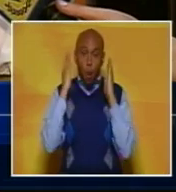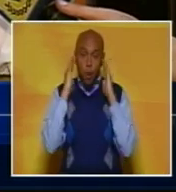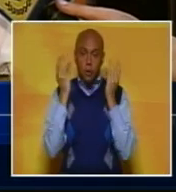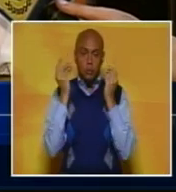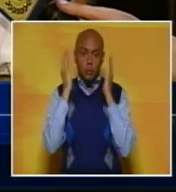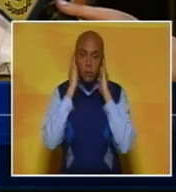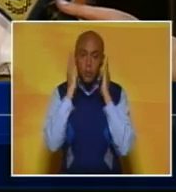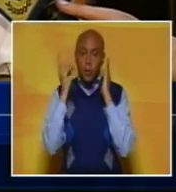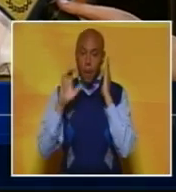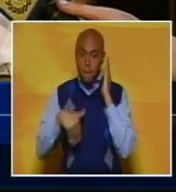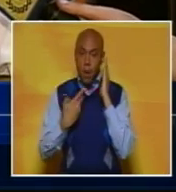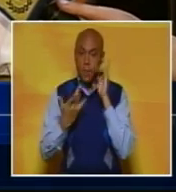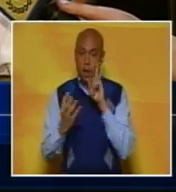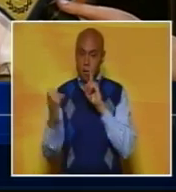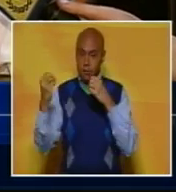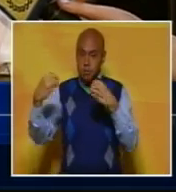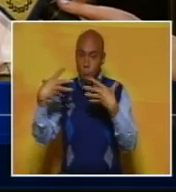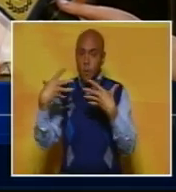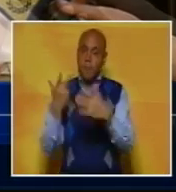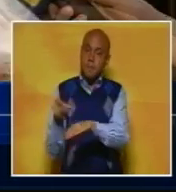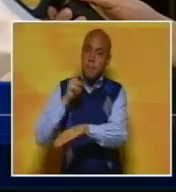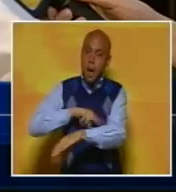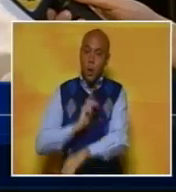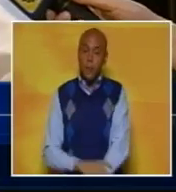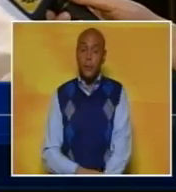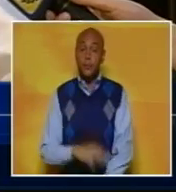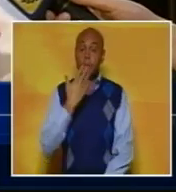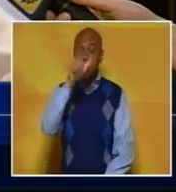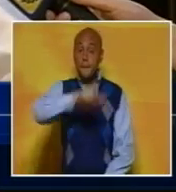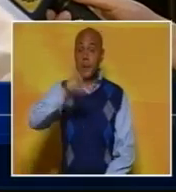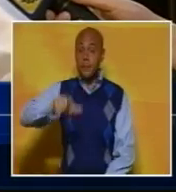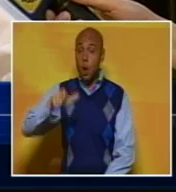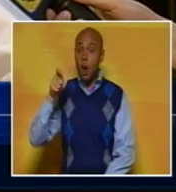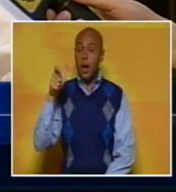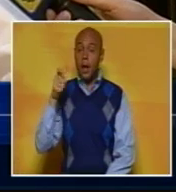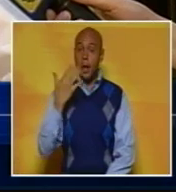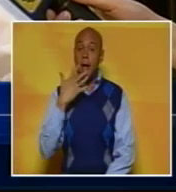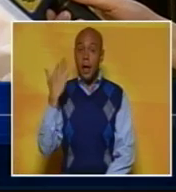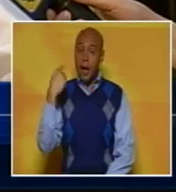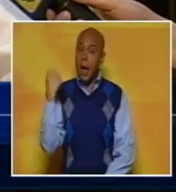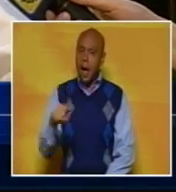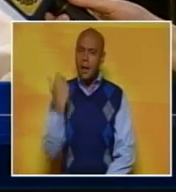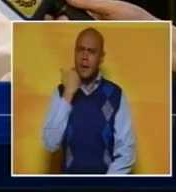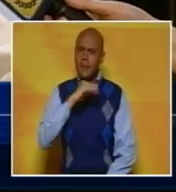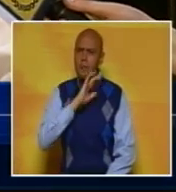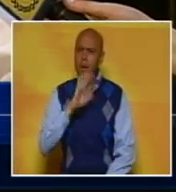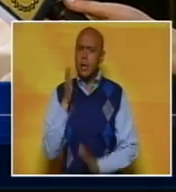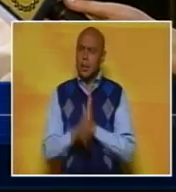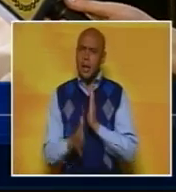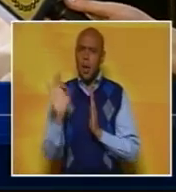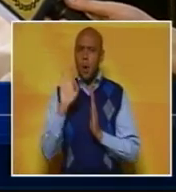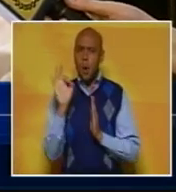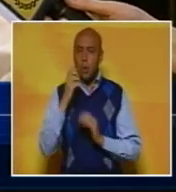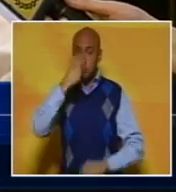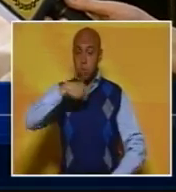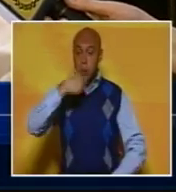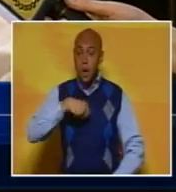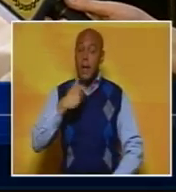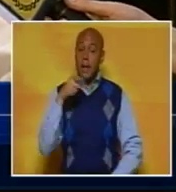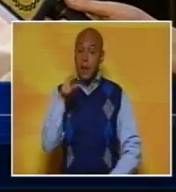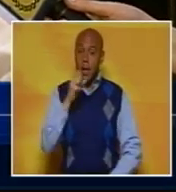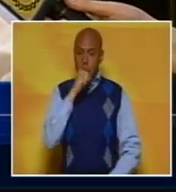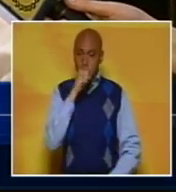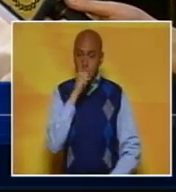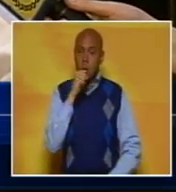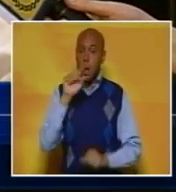pueden crear más infecciones, ¿verdad? Toda persona que tiene un resfriado o tiene una gripe no debe